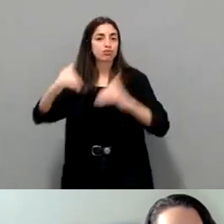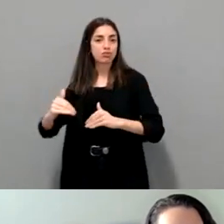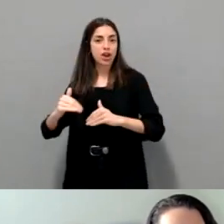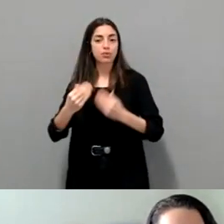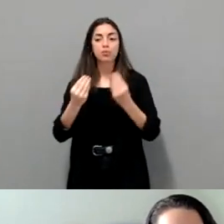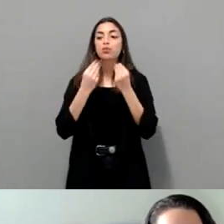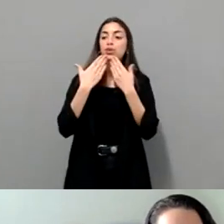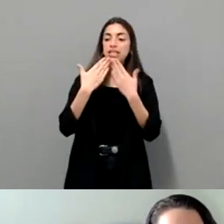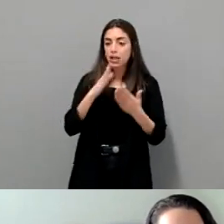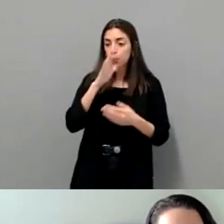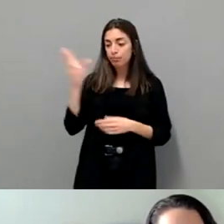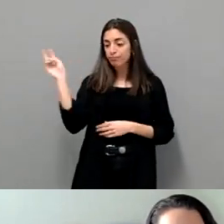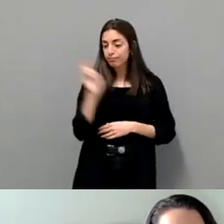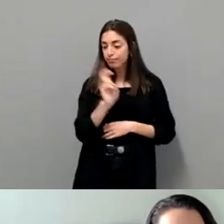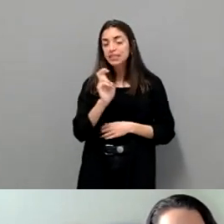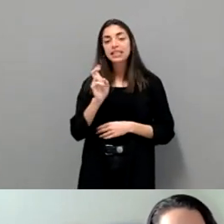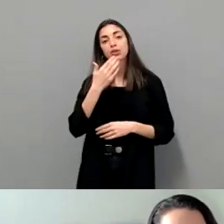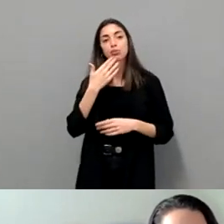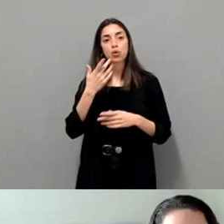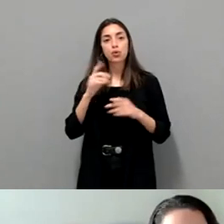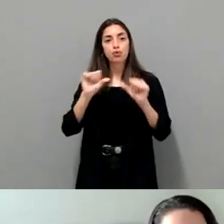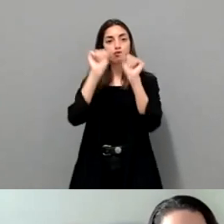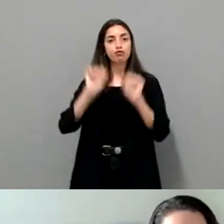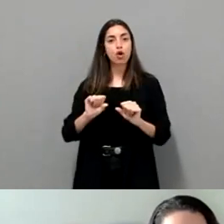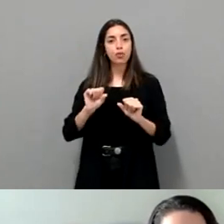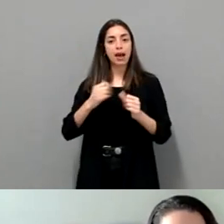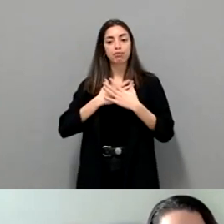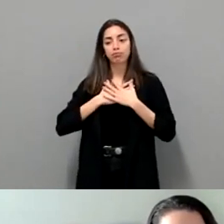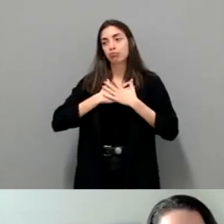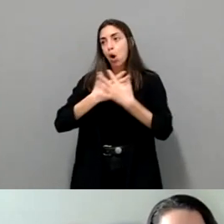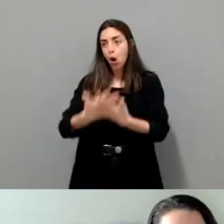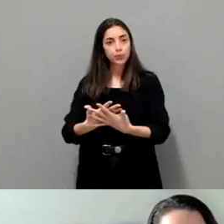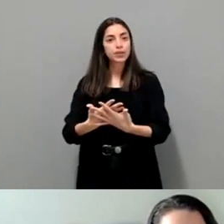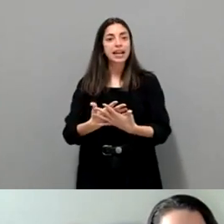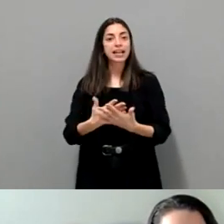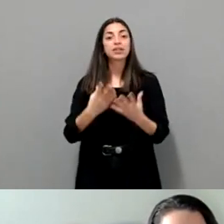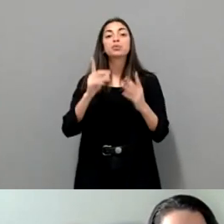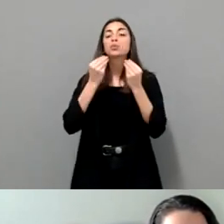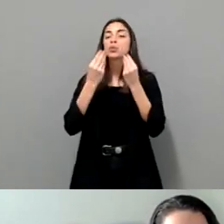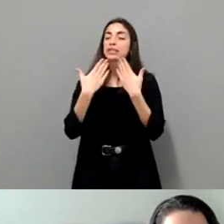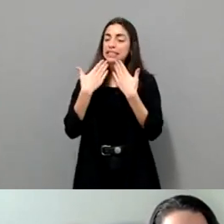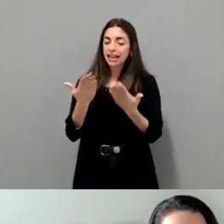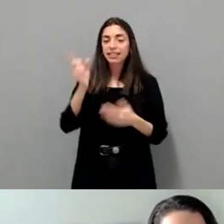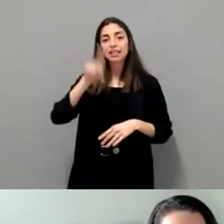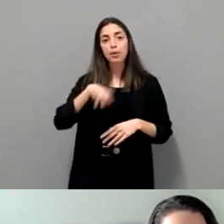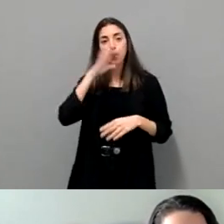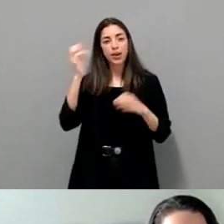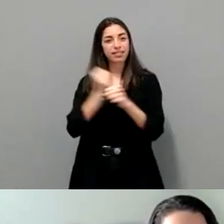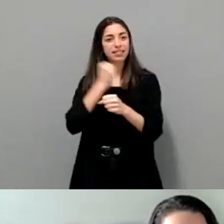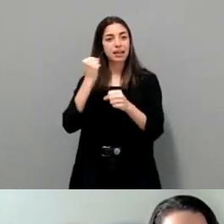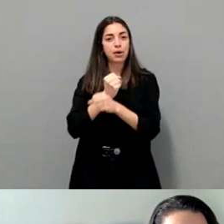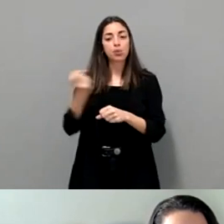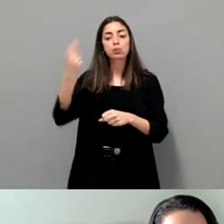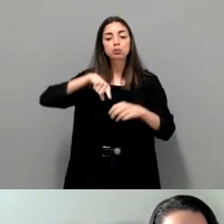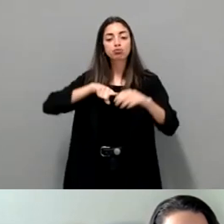aquí, además de forma totalmente altruista, y muchas gracias también por todo el trabajo que estamos